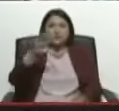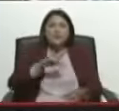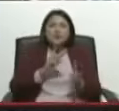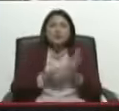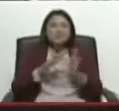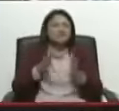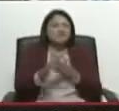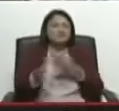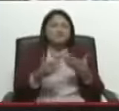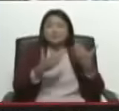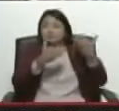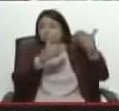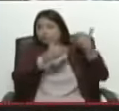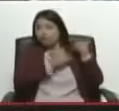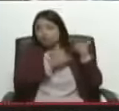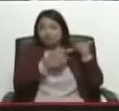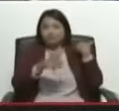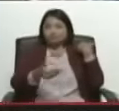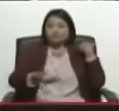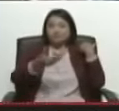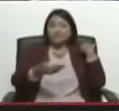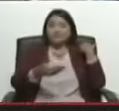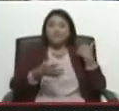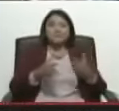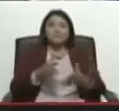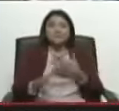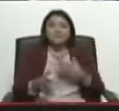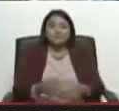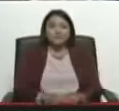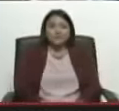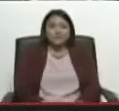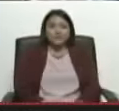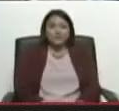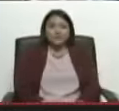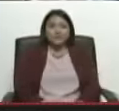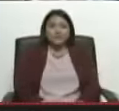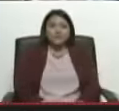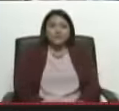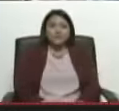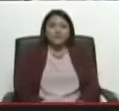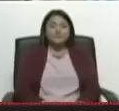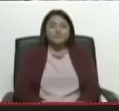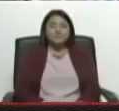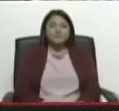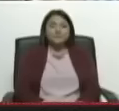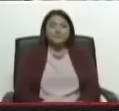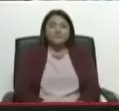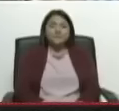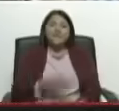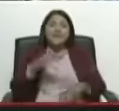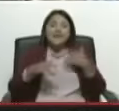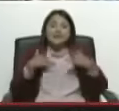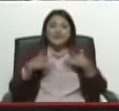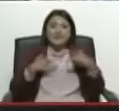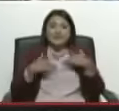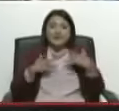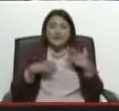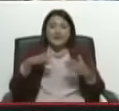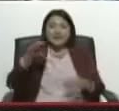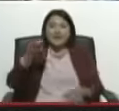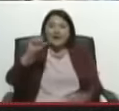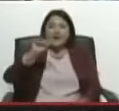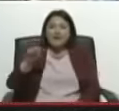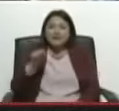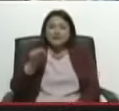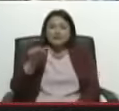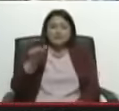tareas principales que es el catastro nacional, la jornada de catastro, que ha